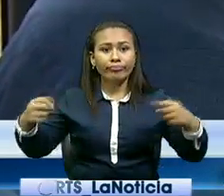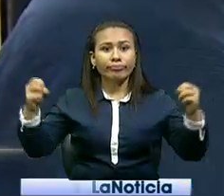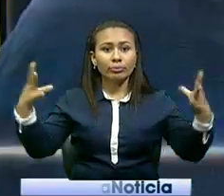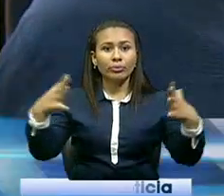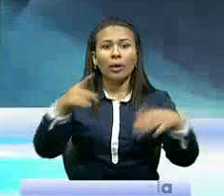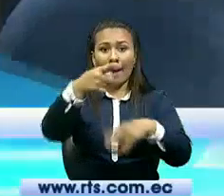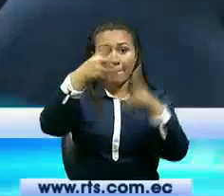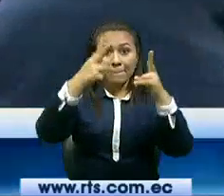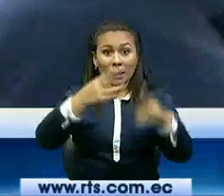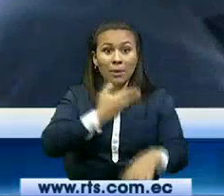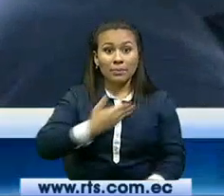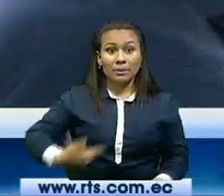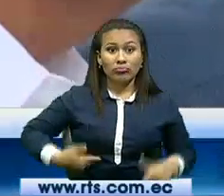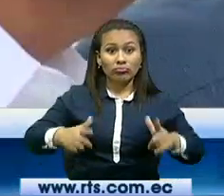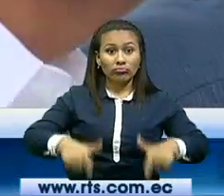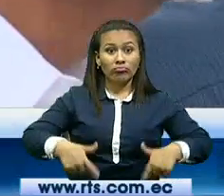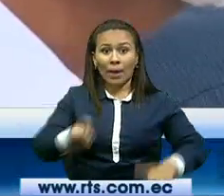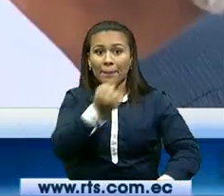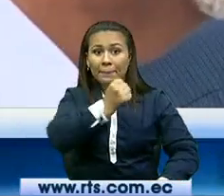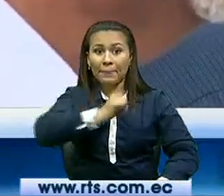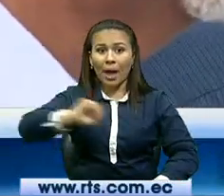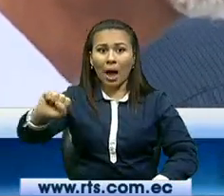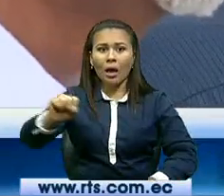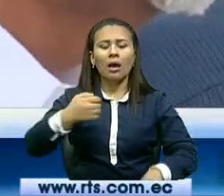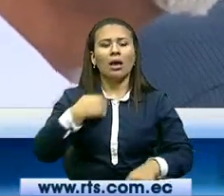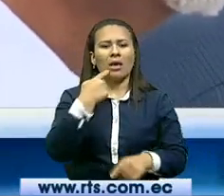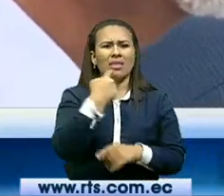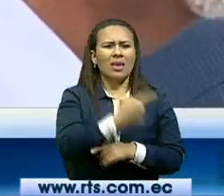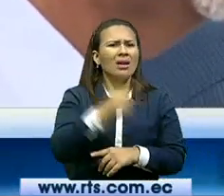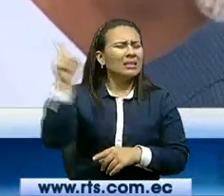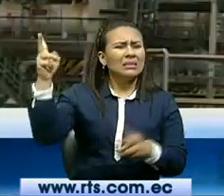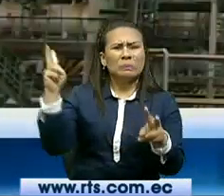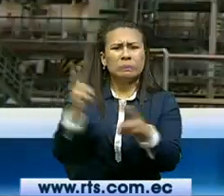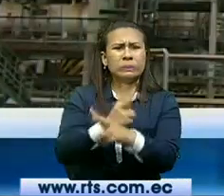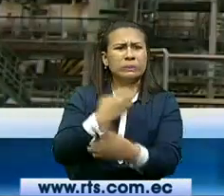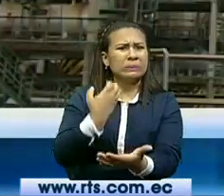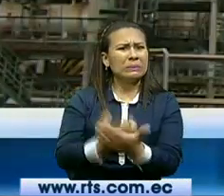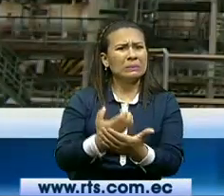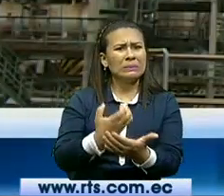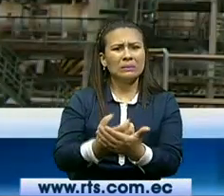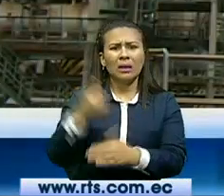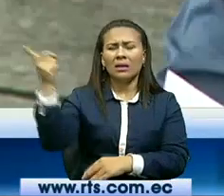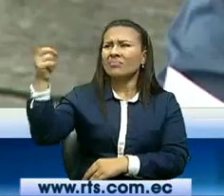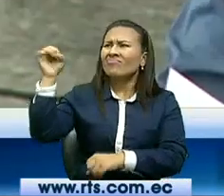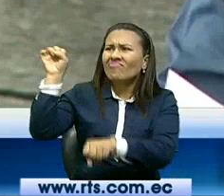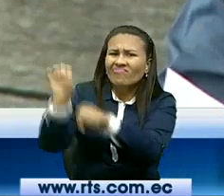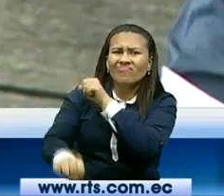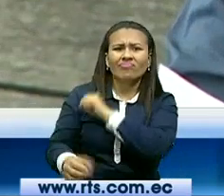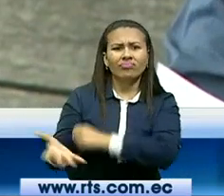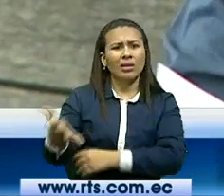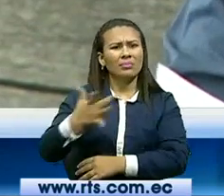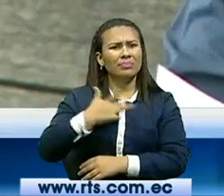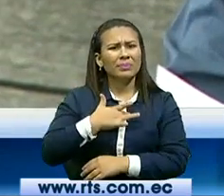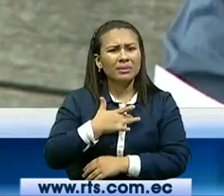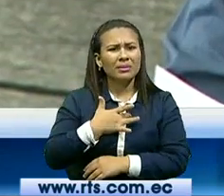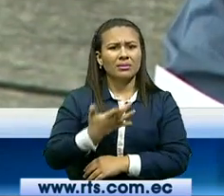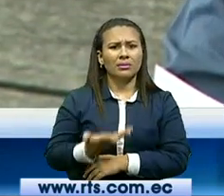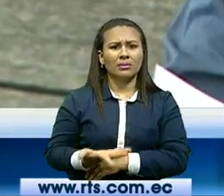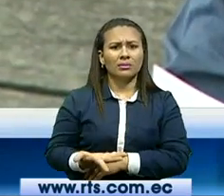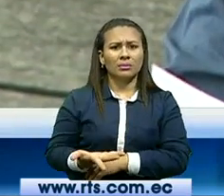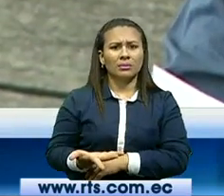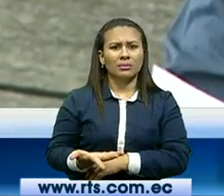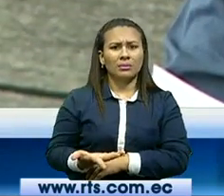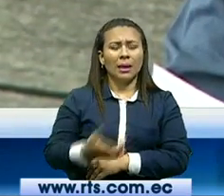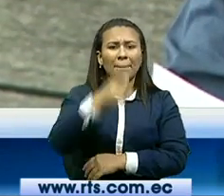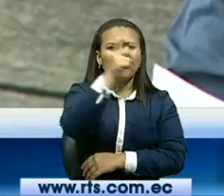fue el mismo presidente de la República quien anunció la situación crítica en la que se encontraría la refinería. Qué lástima que el mal